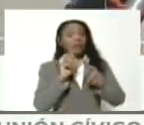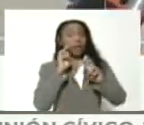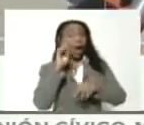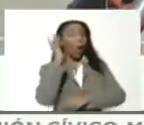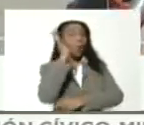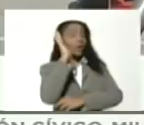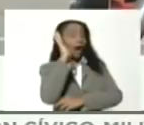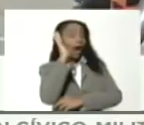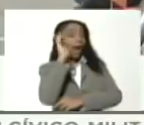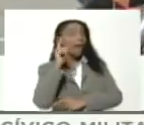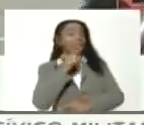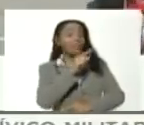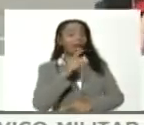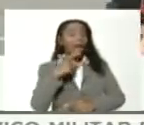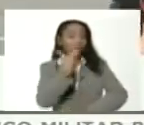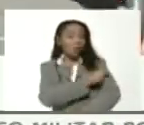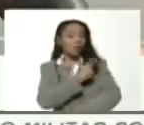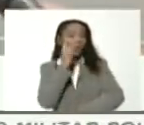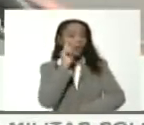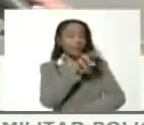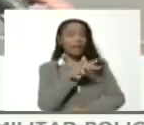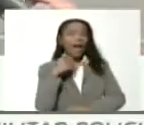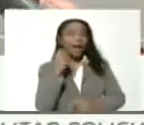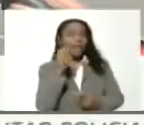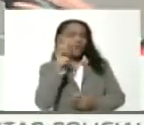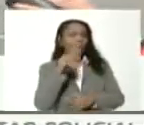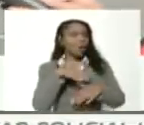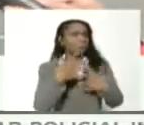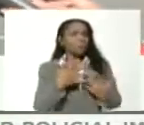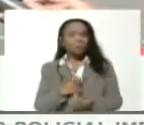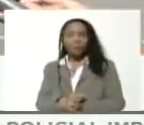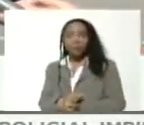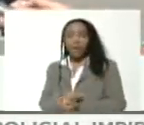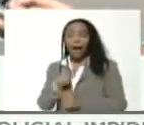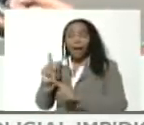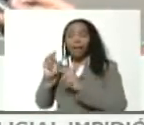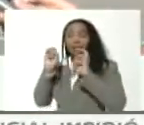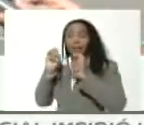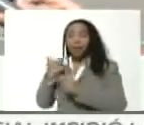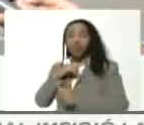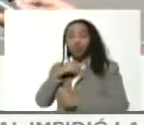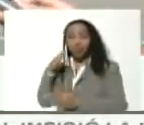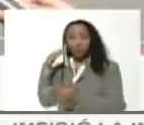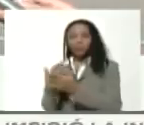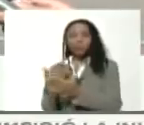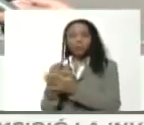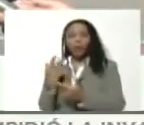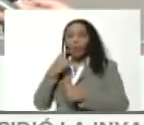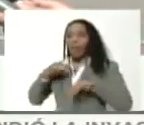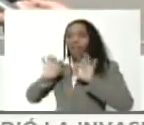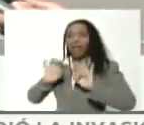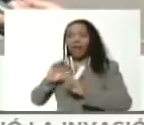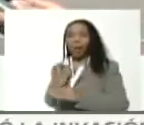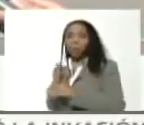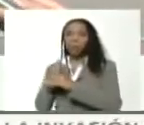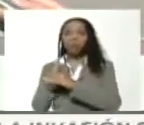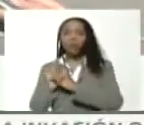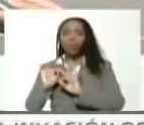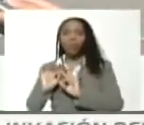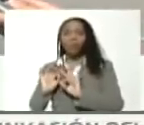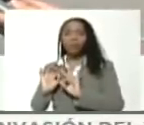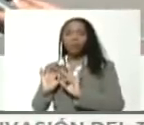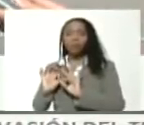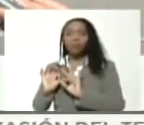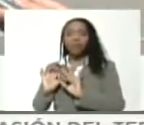vacunación del Sputnik. ¿Cuál es el reto de Venezuela que tiene? Bueno, el reto es este que estamos demostrando hoy aquí. No hay nada que nos pueda detener. Si